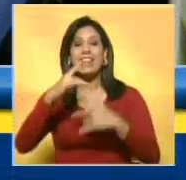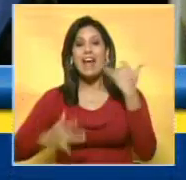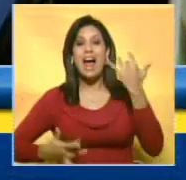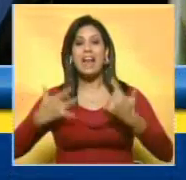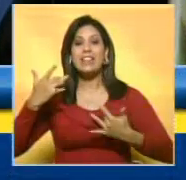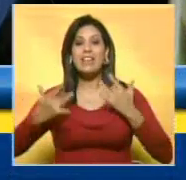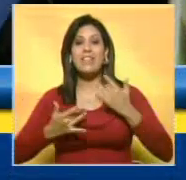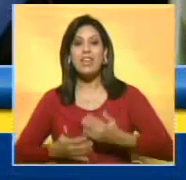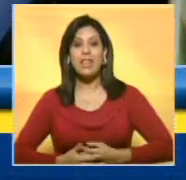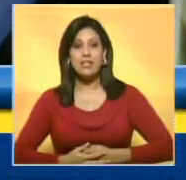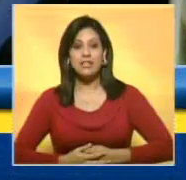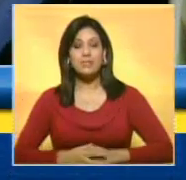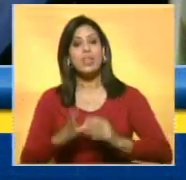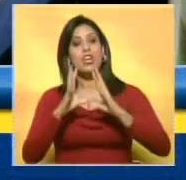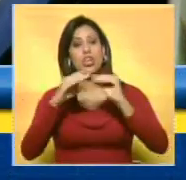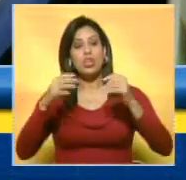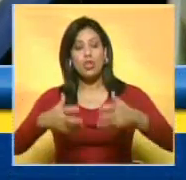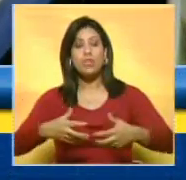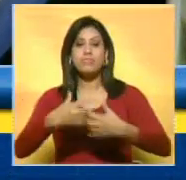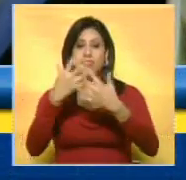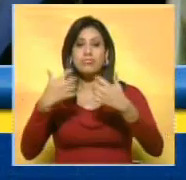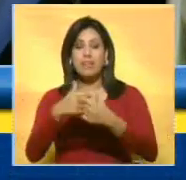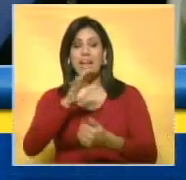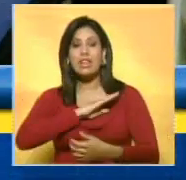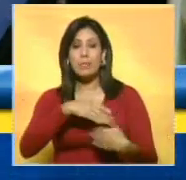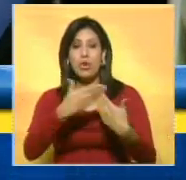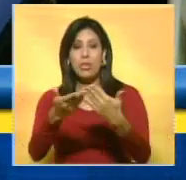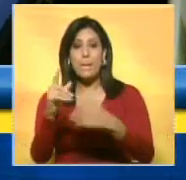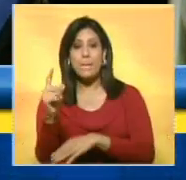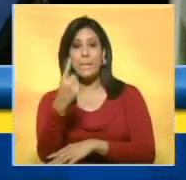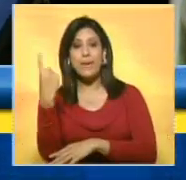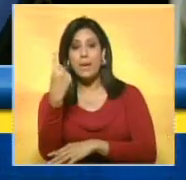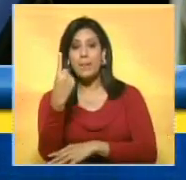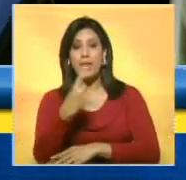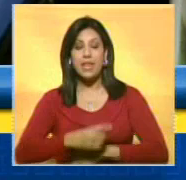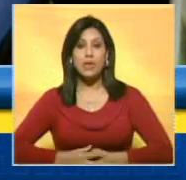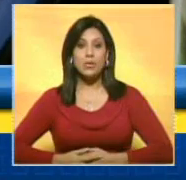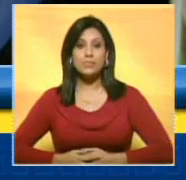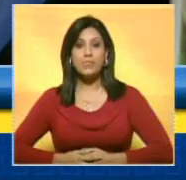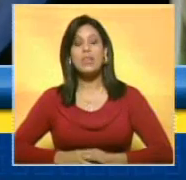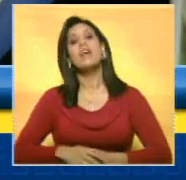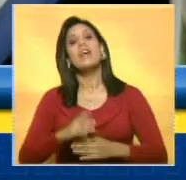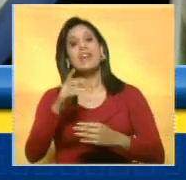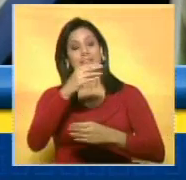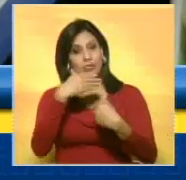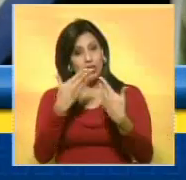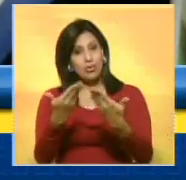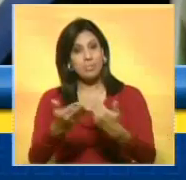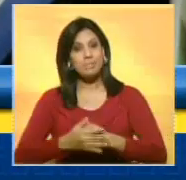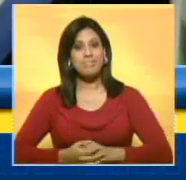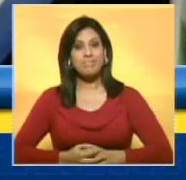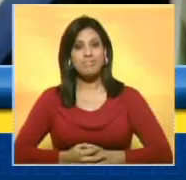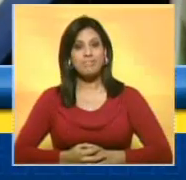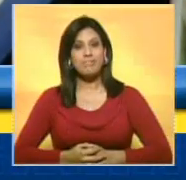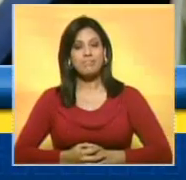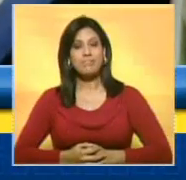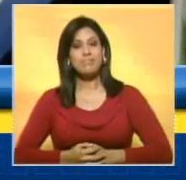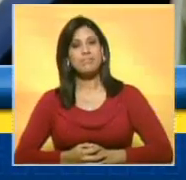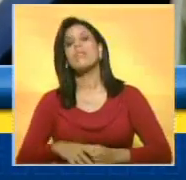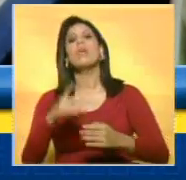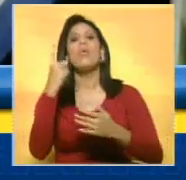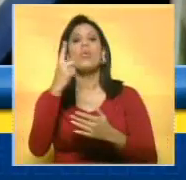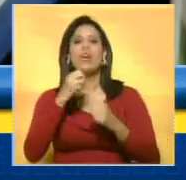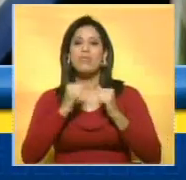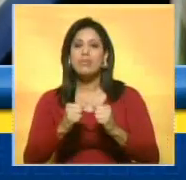actividades y todas las batallas que estamos dando, primeramente, vienen cargadas de